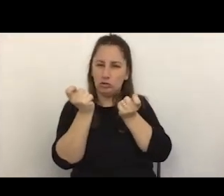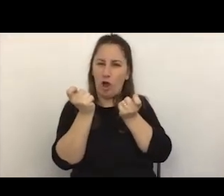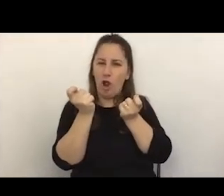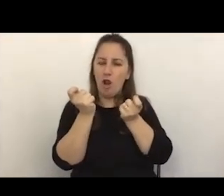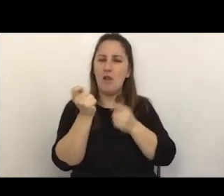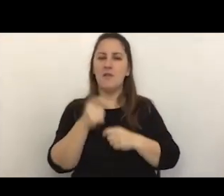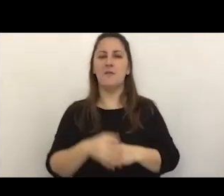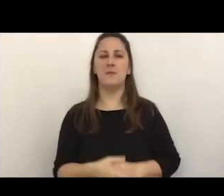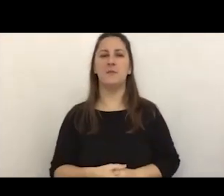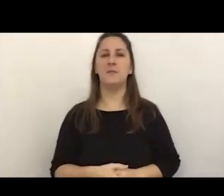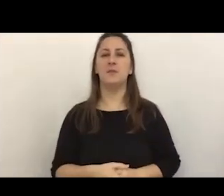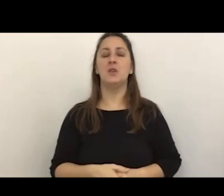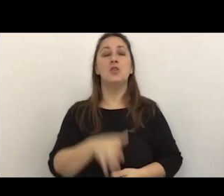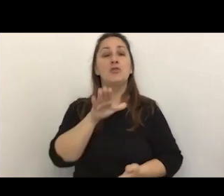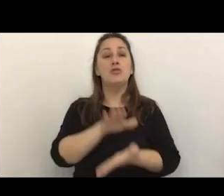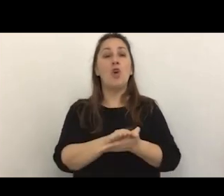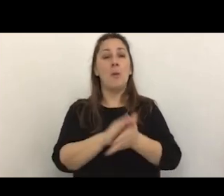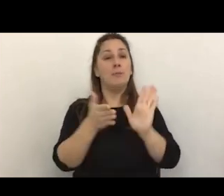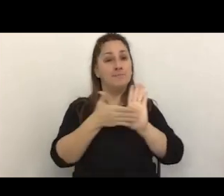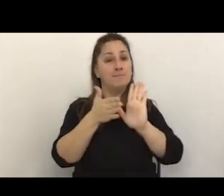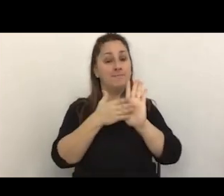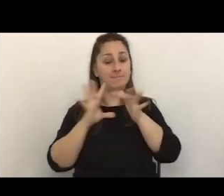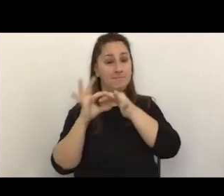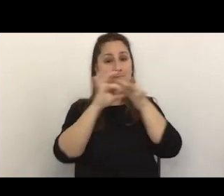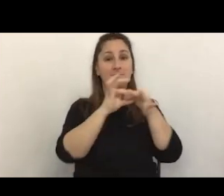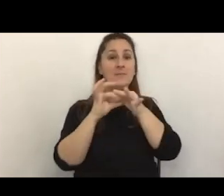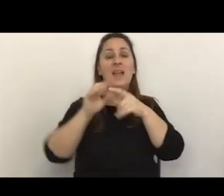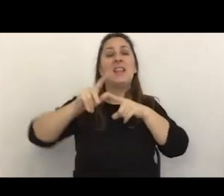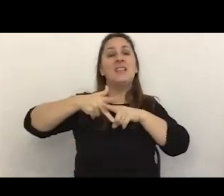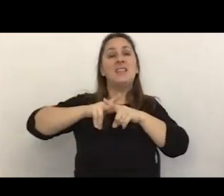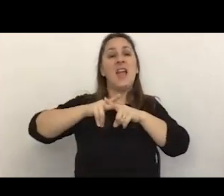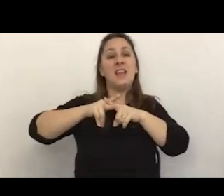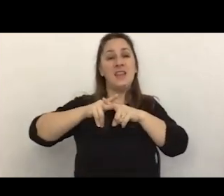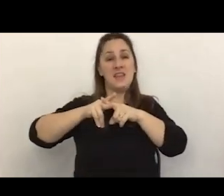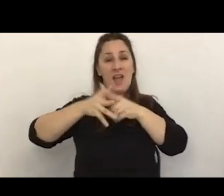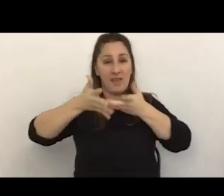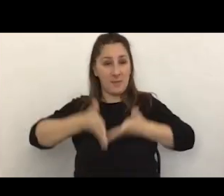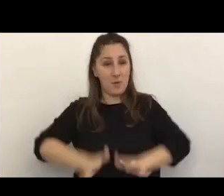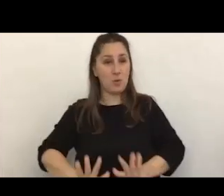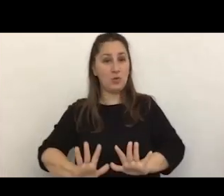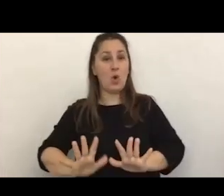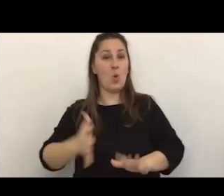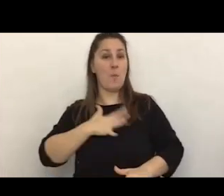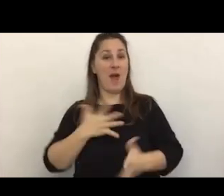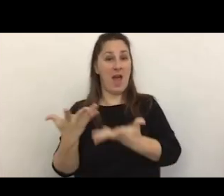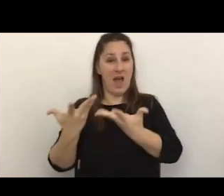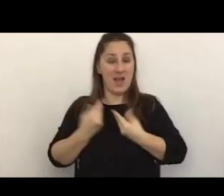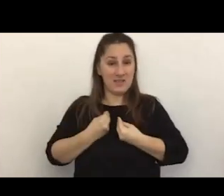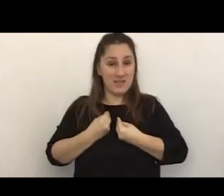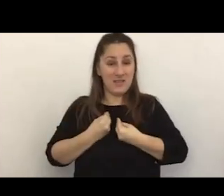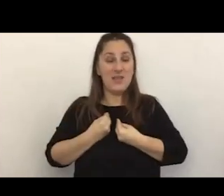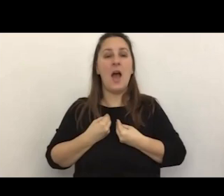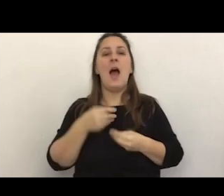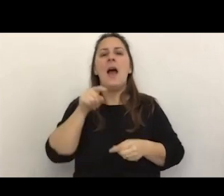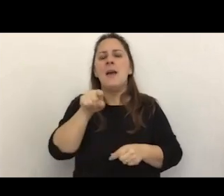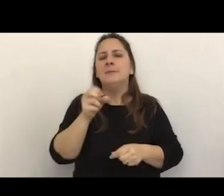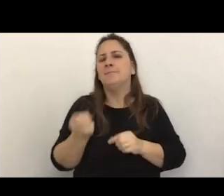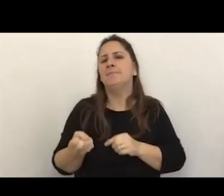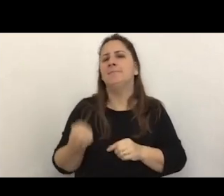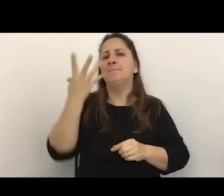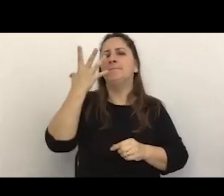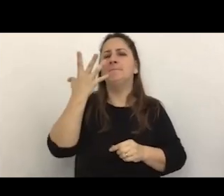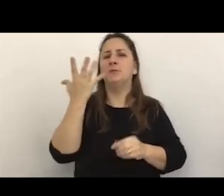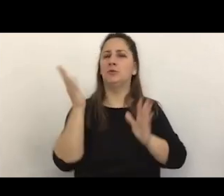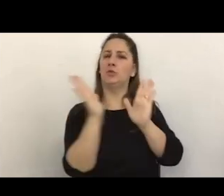el efecto filiatorio de las técnicas de reproducción asistida, de reproducción humana asistida, recién aparece en el Código Civil y